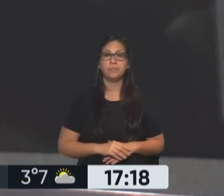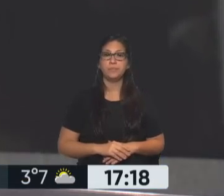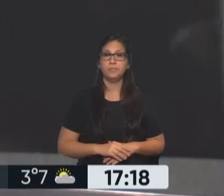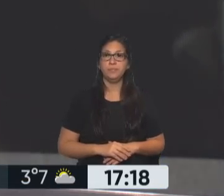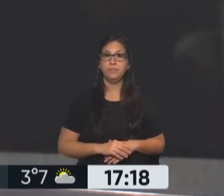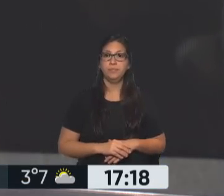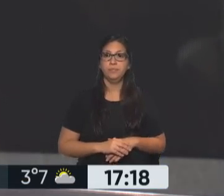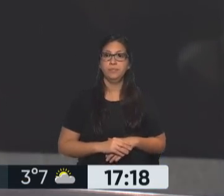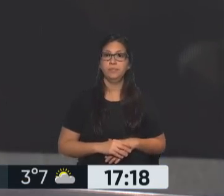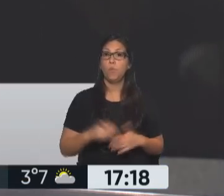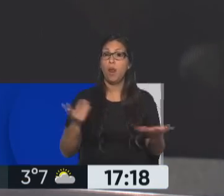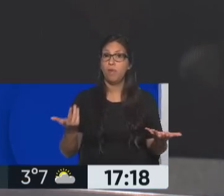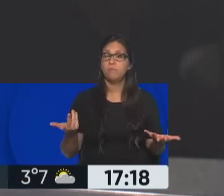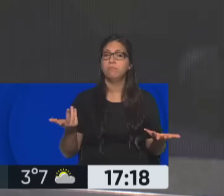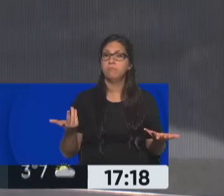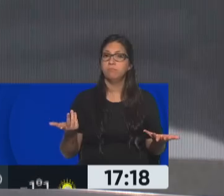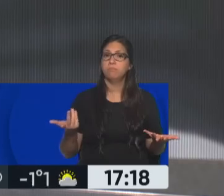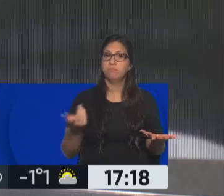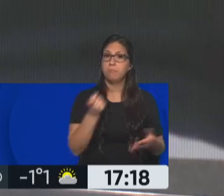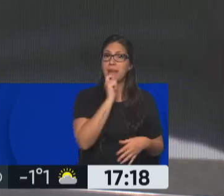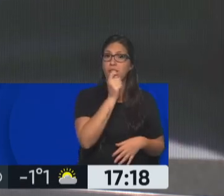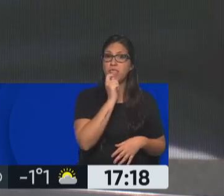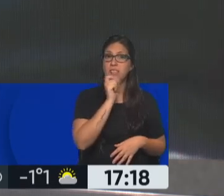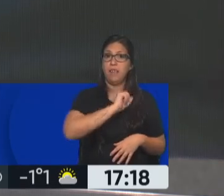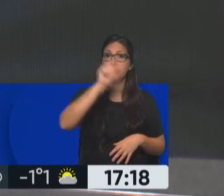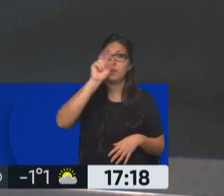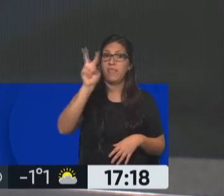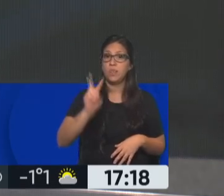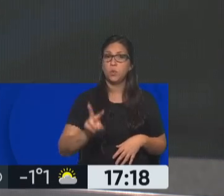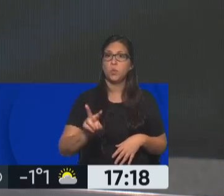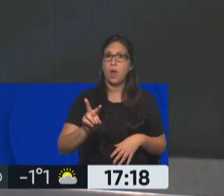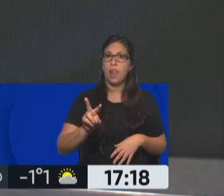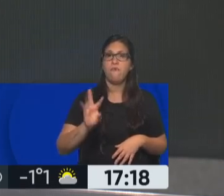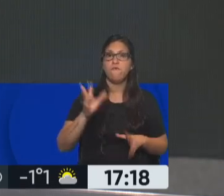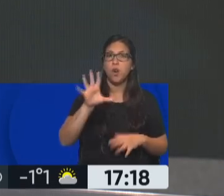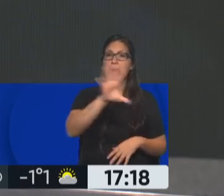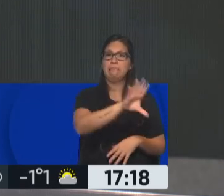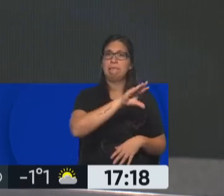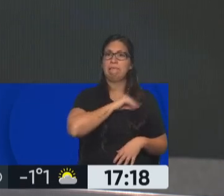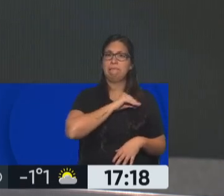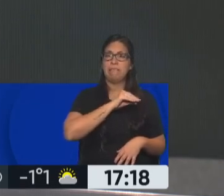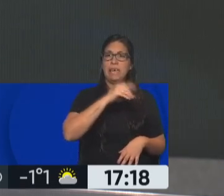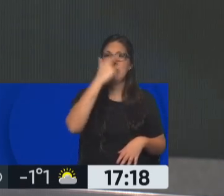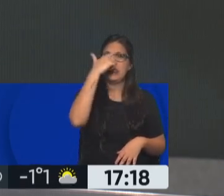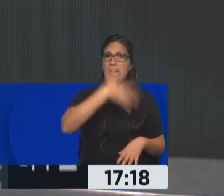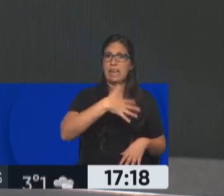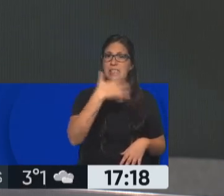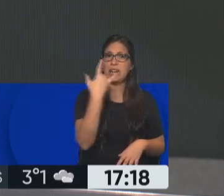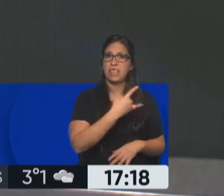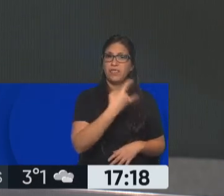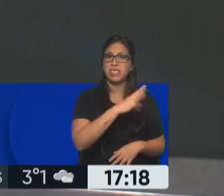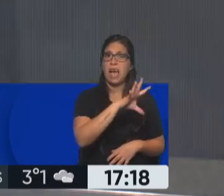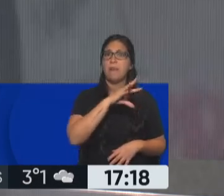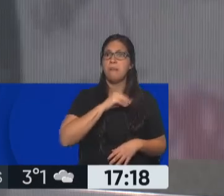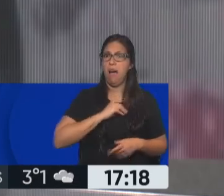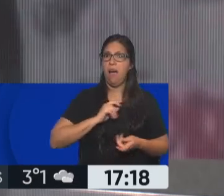Bueno, allí estaba el recurso que están utilizando muchos colegas en Venezuela, como decía recién, la inteligencia artificial, a través de estos colegas, poder informar